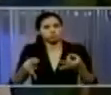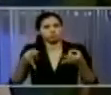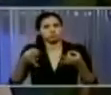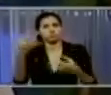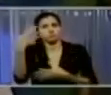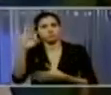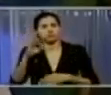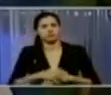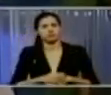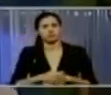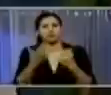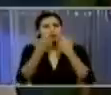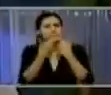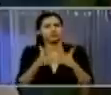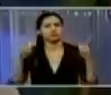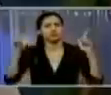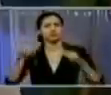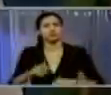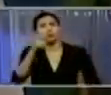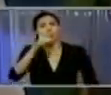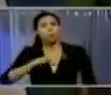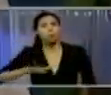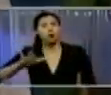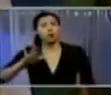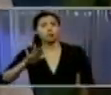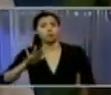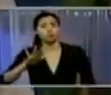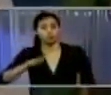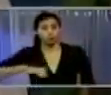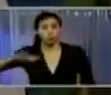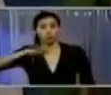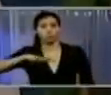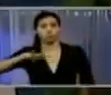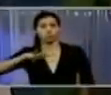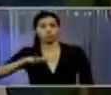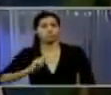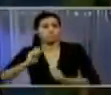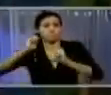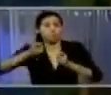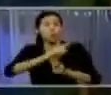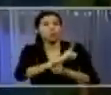plenas libertades y el pueblo cada vez tenga más poder político.